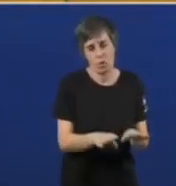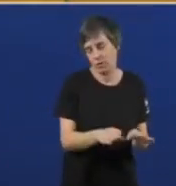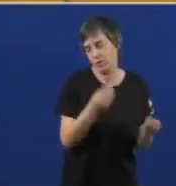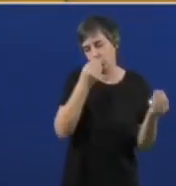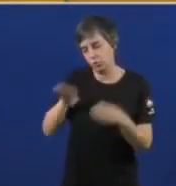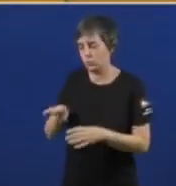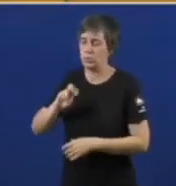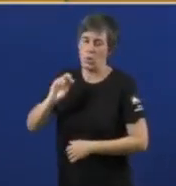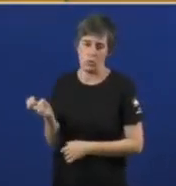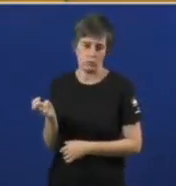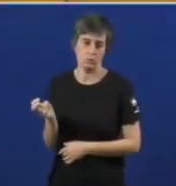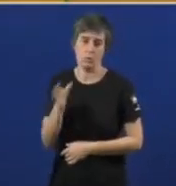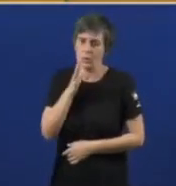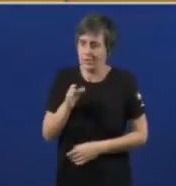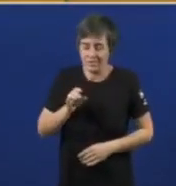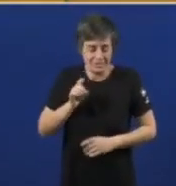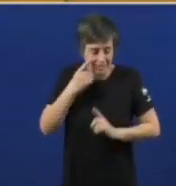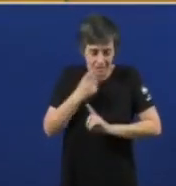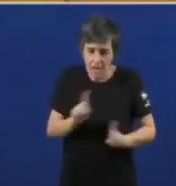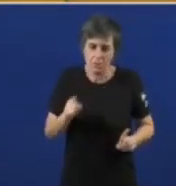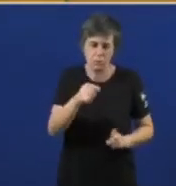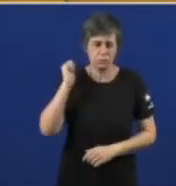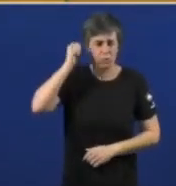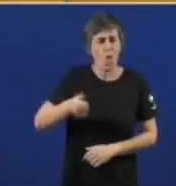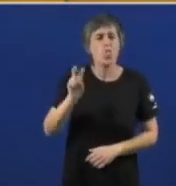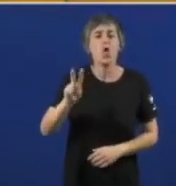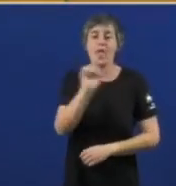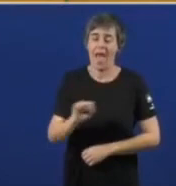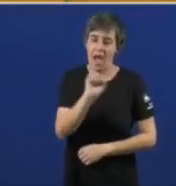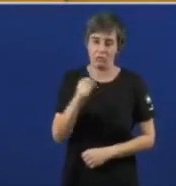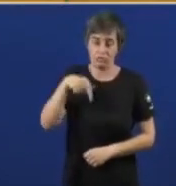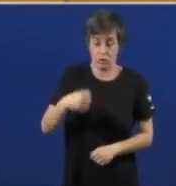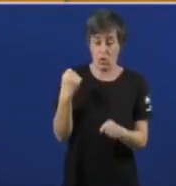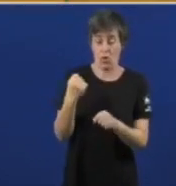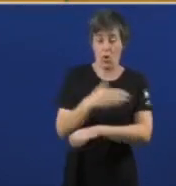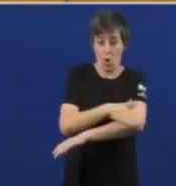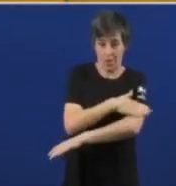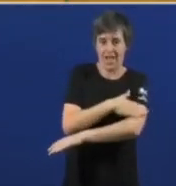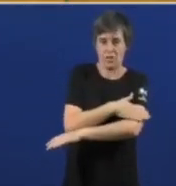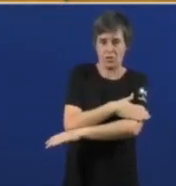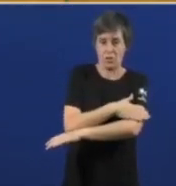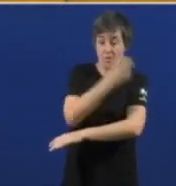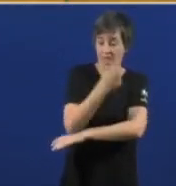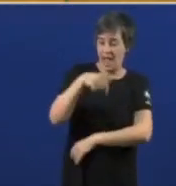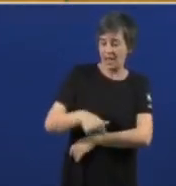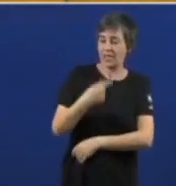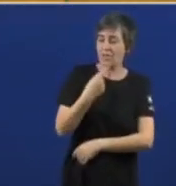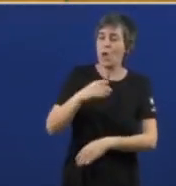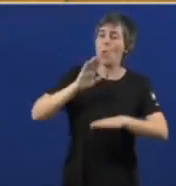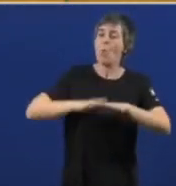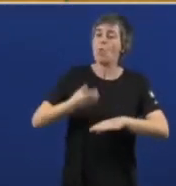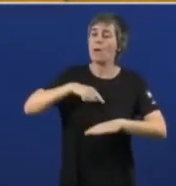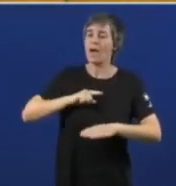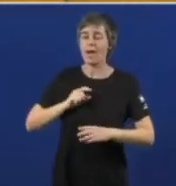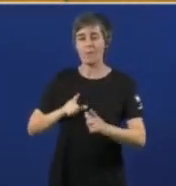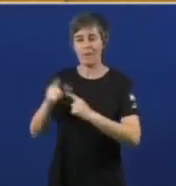vostede 12 anos gobernando e que veña aquí a decirnos que a culpa é do bloque nacionalista galego. E